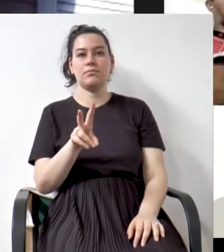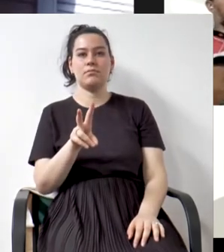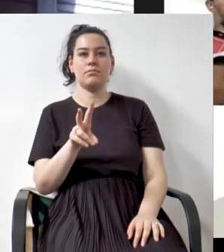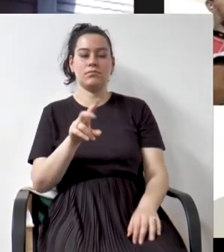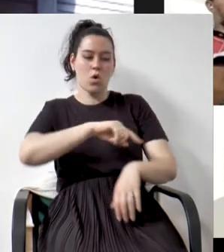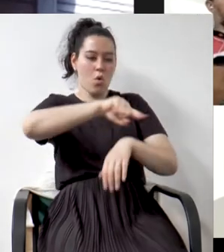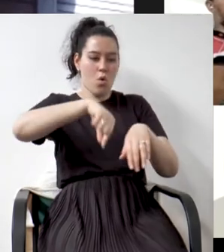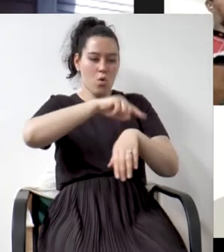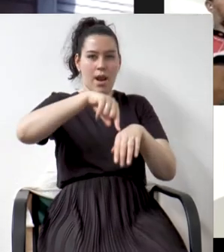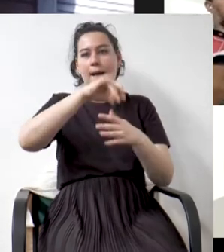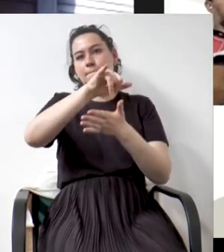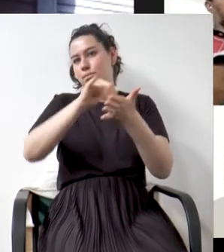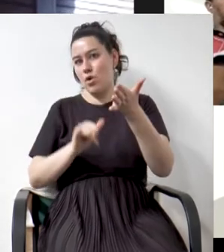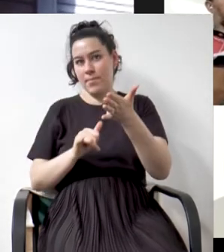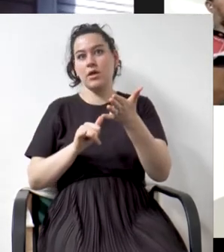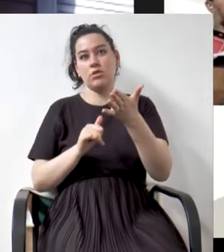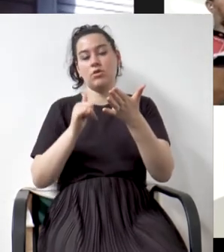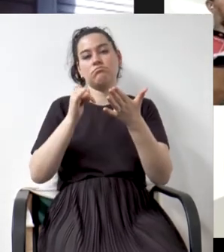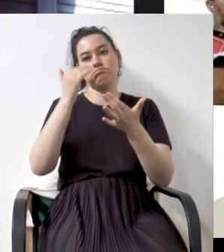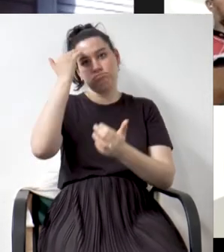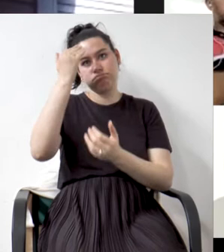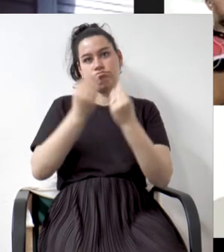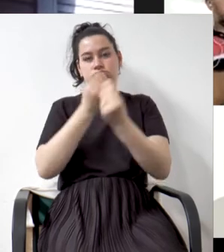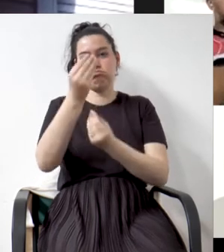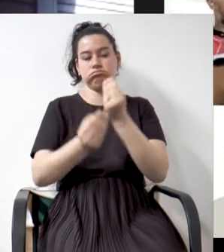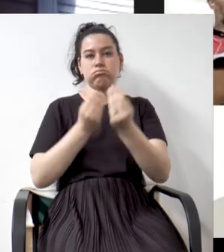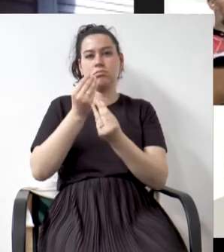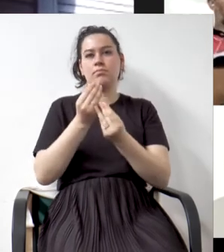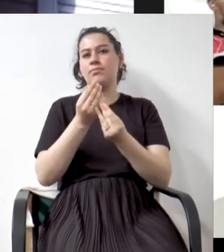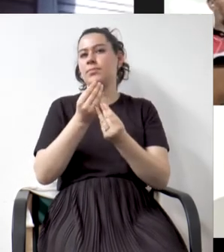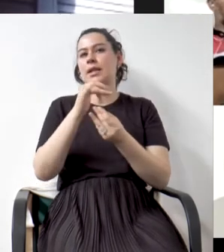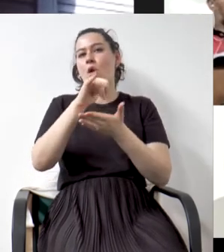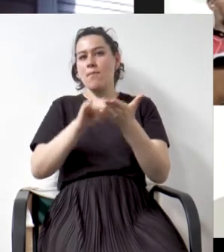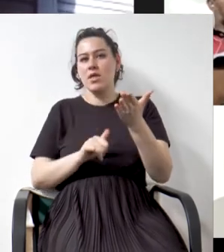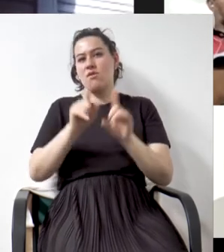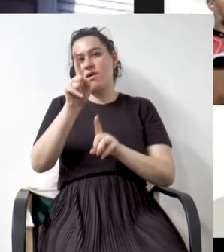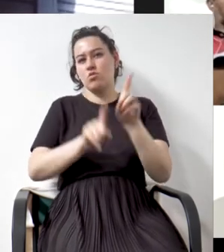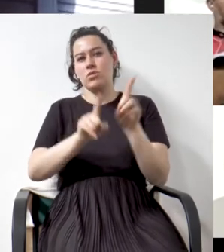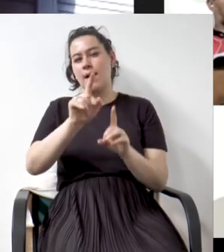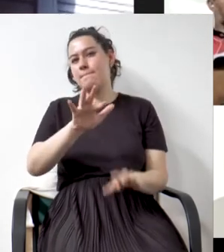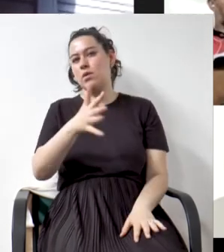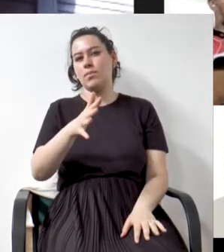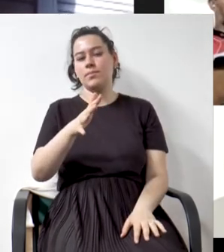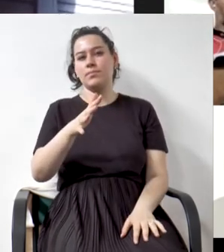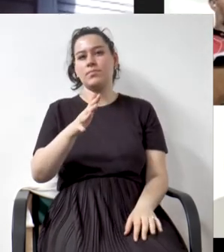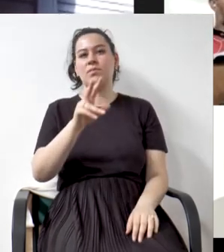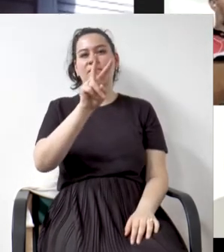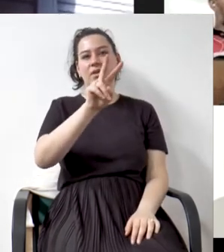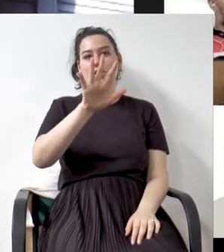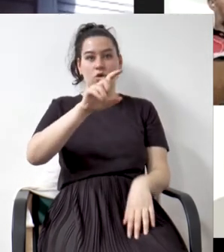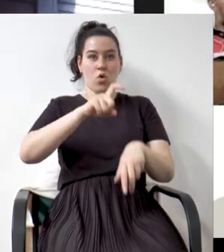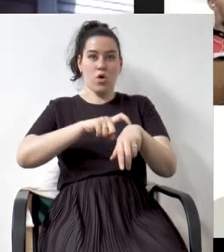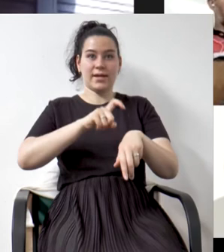de horas promedio que tienen los docentes, el promedio de la universidad es